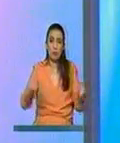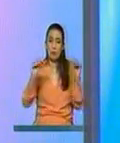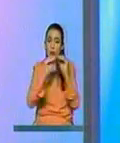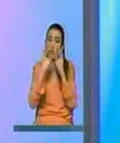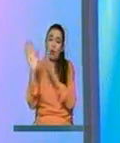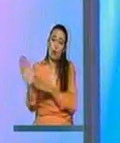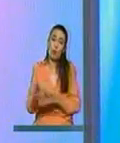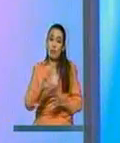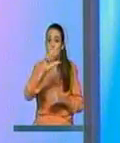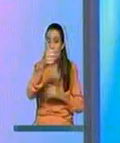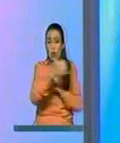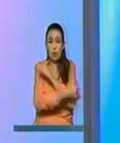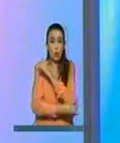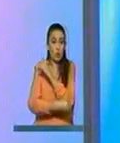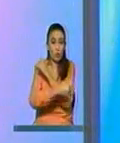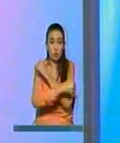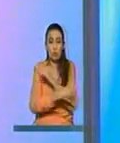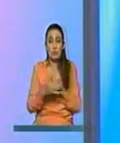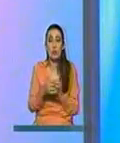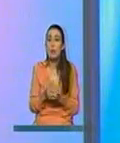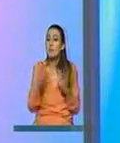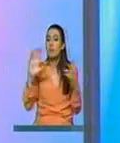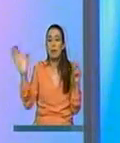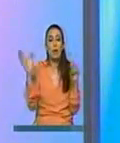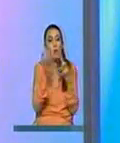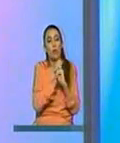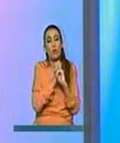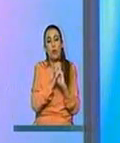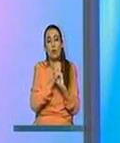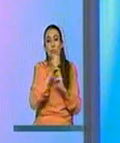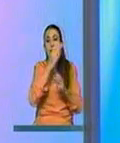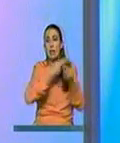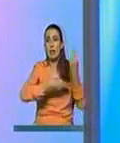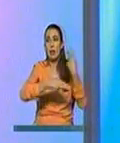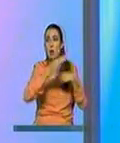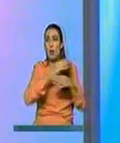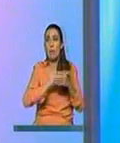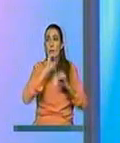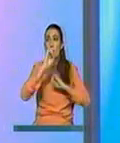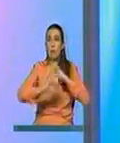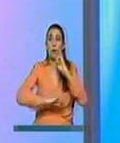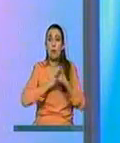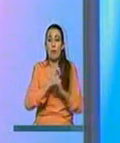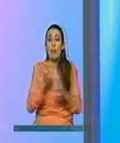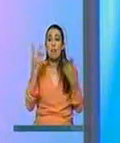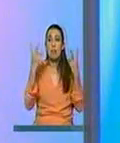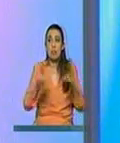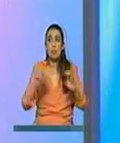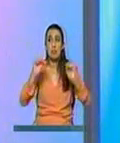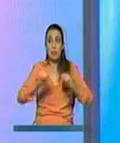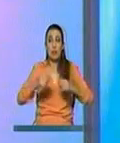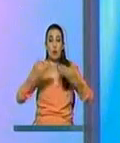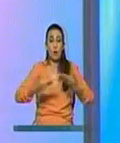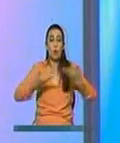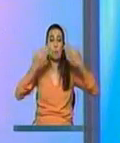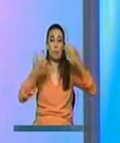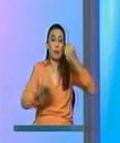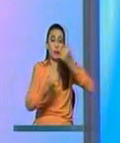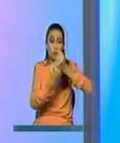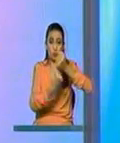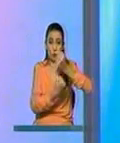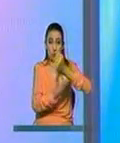como otros países y otras industrias, alcanzar los mercados internacionales. Y teniendo en cuenta también la potencialidad que tiene nuestra cerveza,